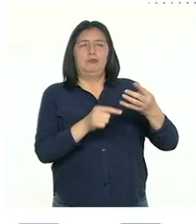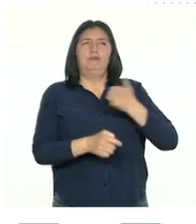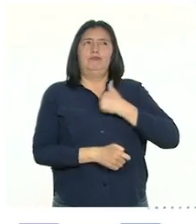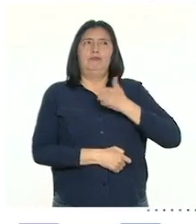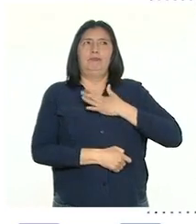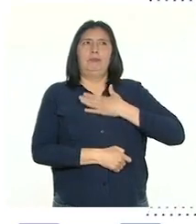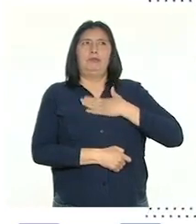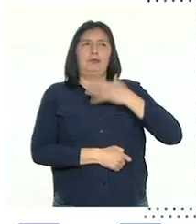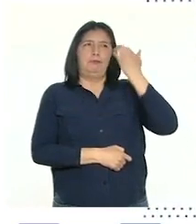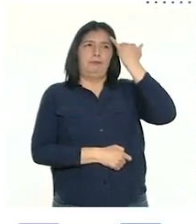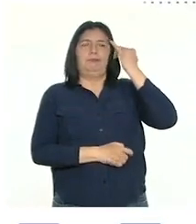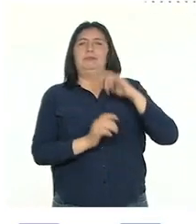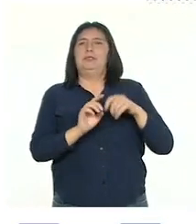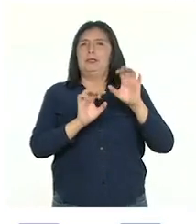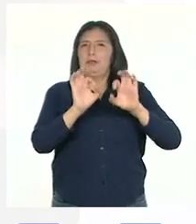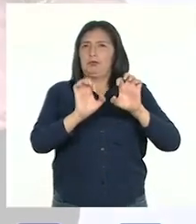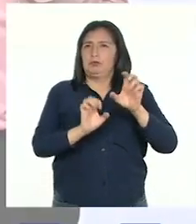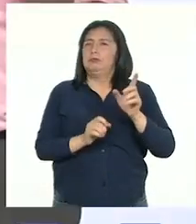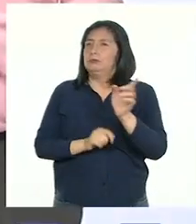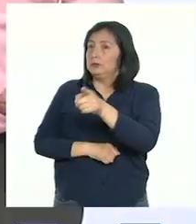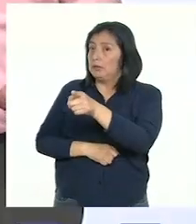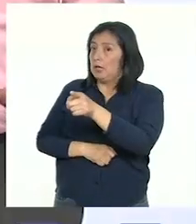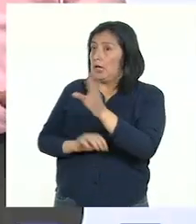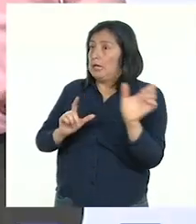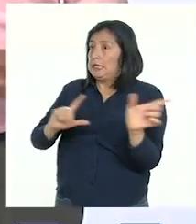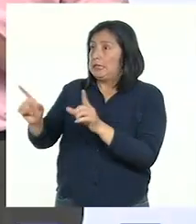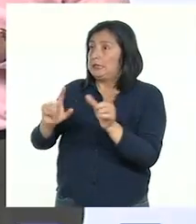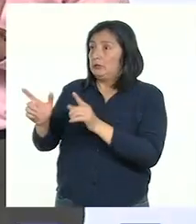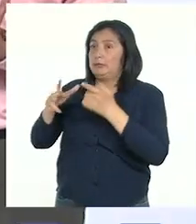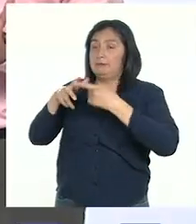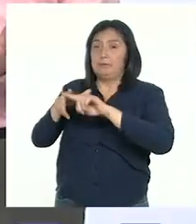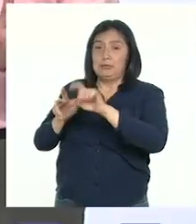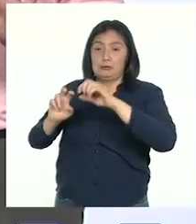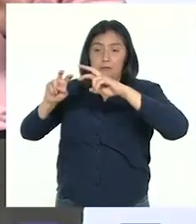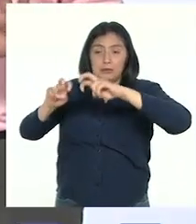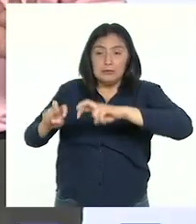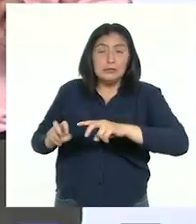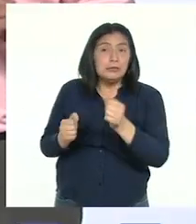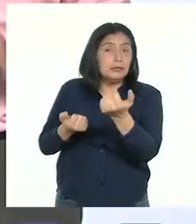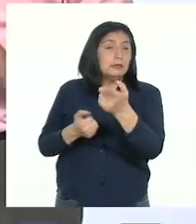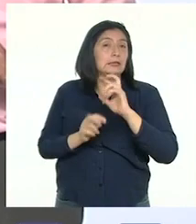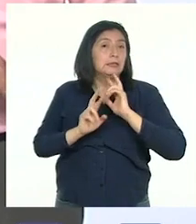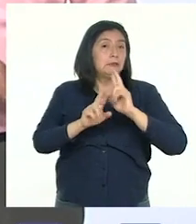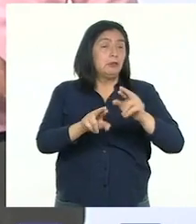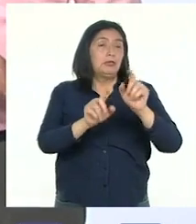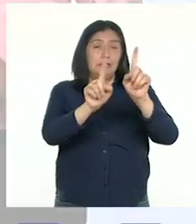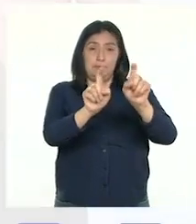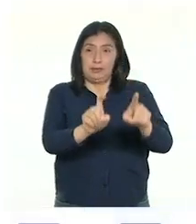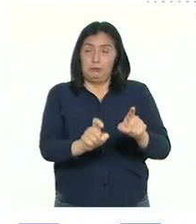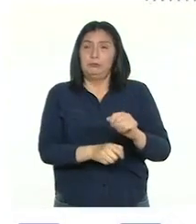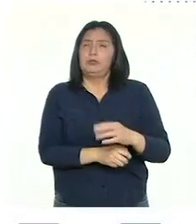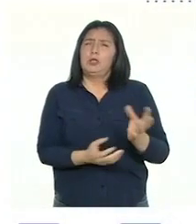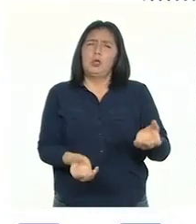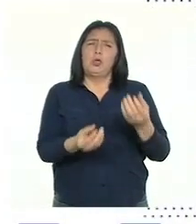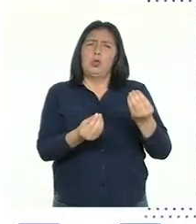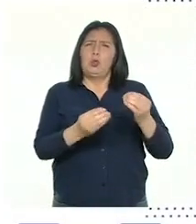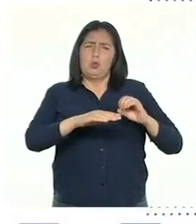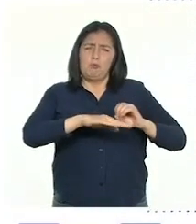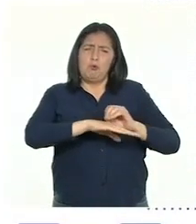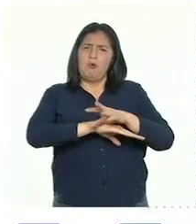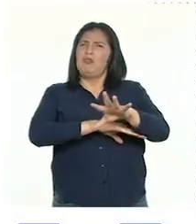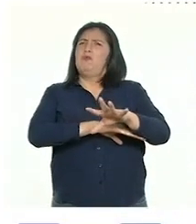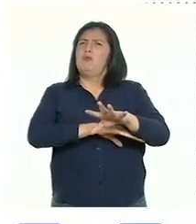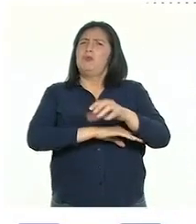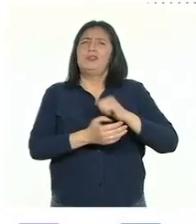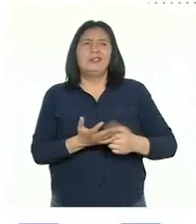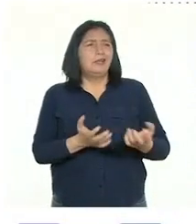criterio. Ahora sí, estamos listos para empezar la investigación que responda a la pregunta: ¿cómo influye la estación de